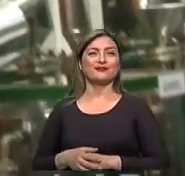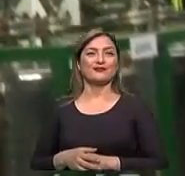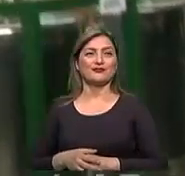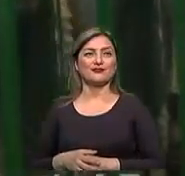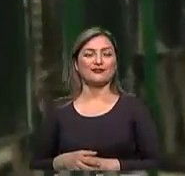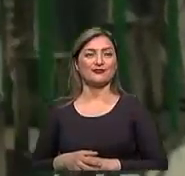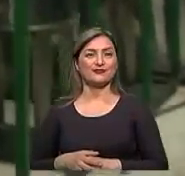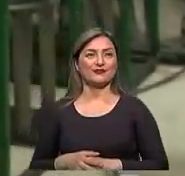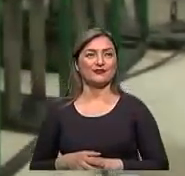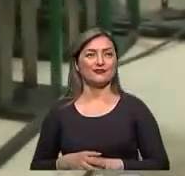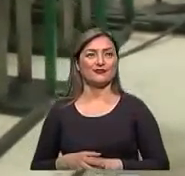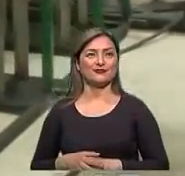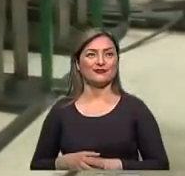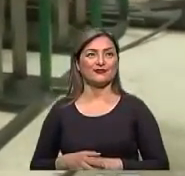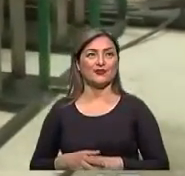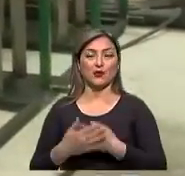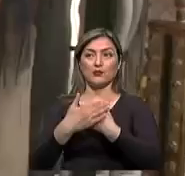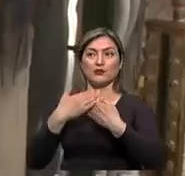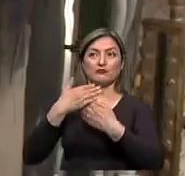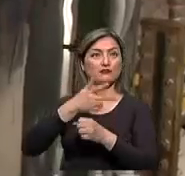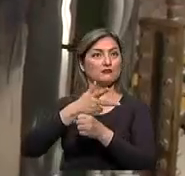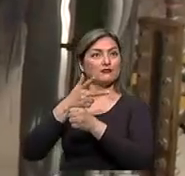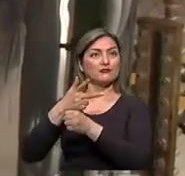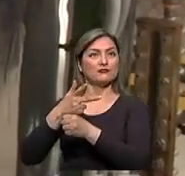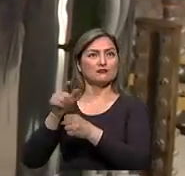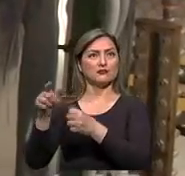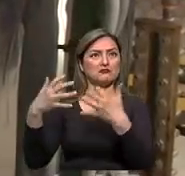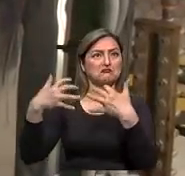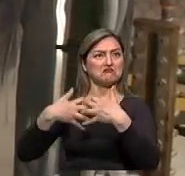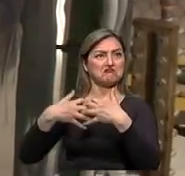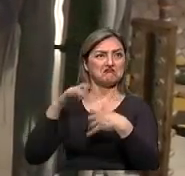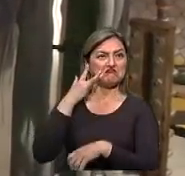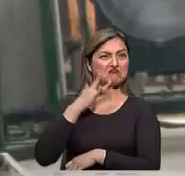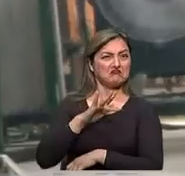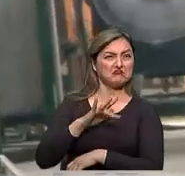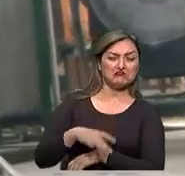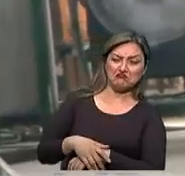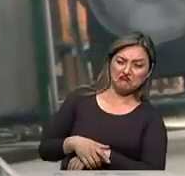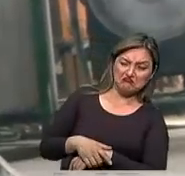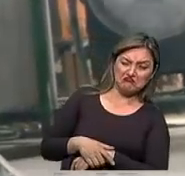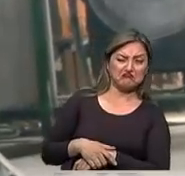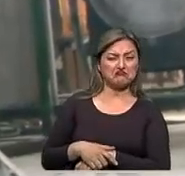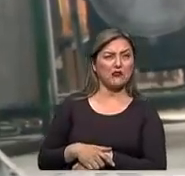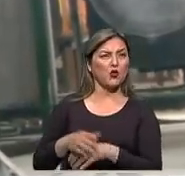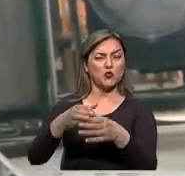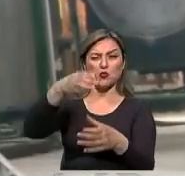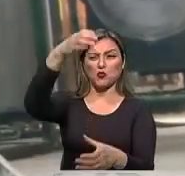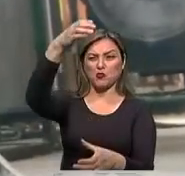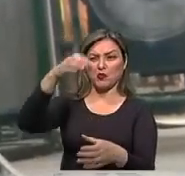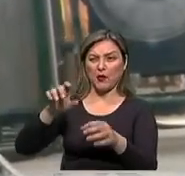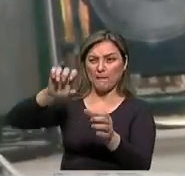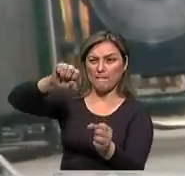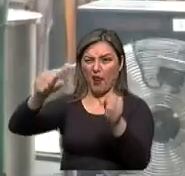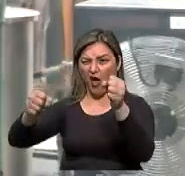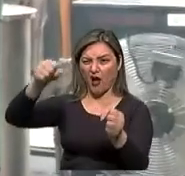Estaba ahí, en medio de los invitados y las cámaras. Un aparato sin forma definida, con tuberías, tanques y palancas.